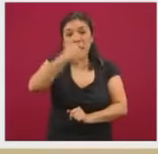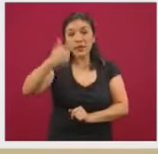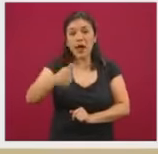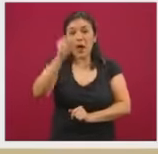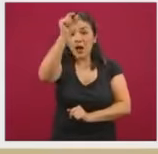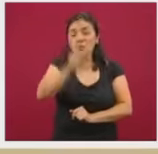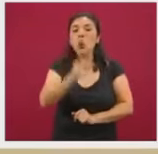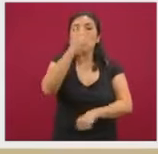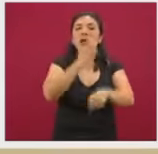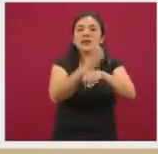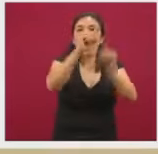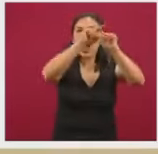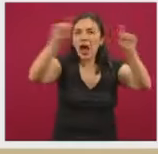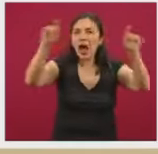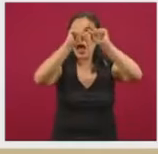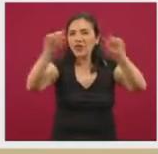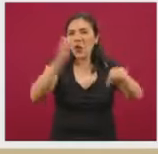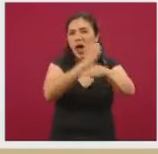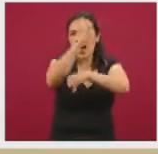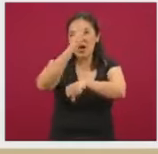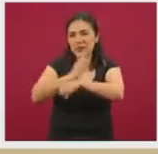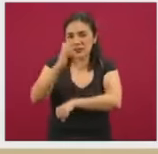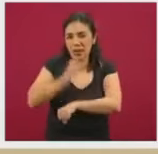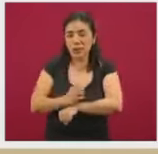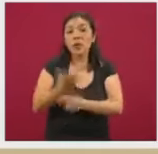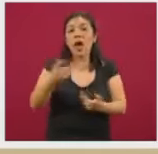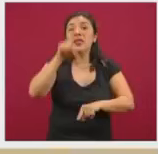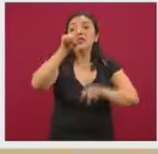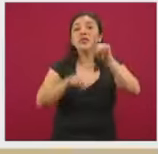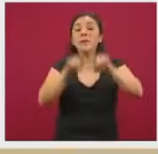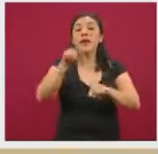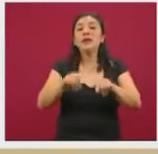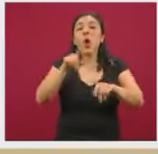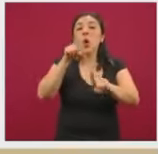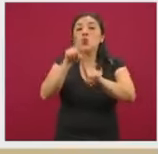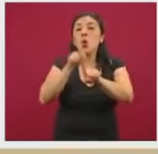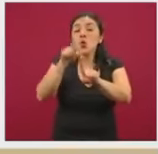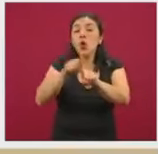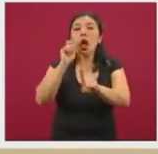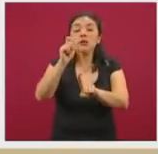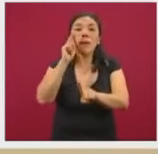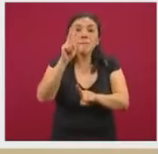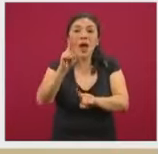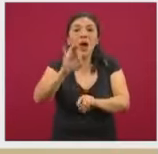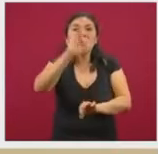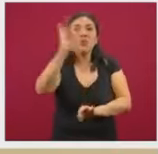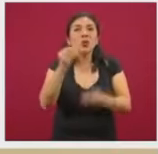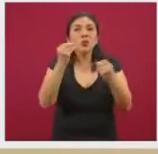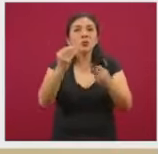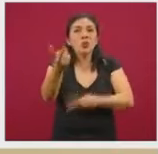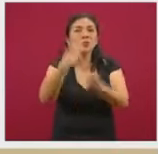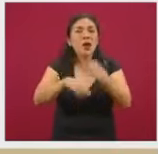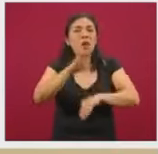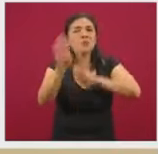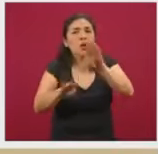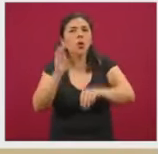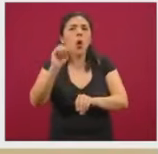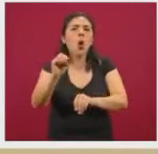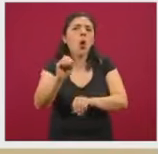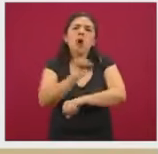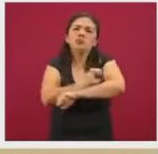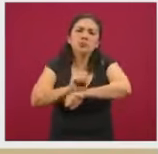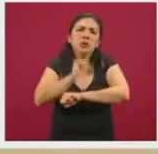las entidades, y dependiendo del color es el porcentaje de exceso de mortalidad, y podemos ver cómo hay estados